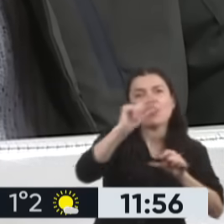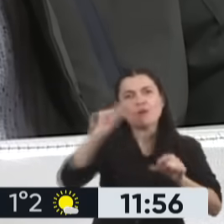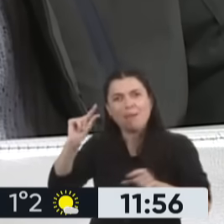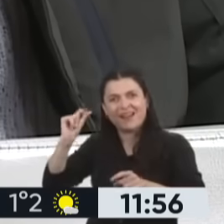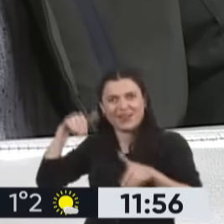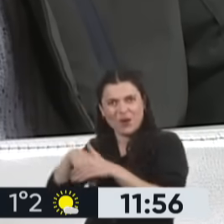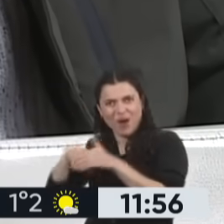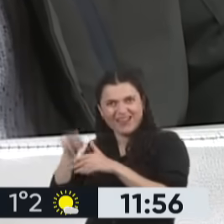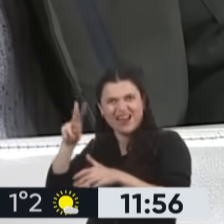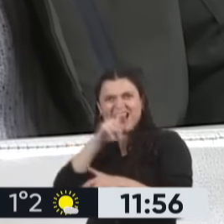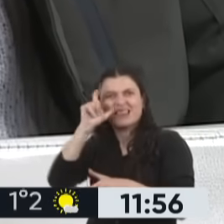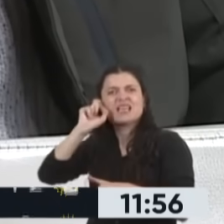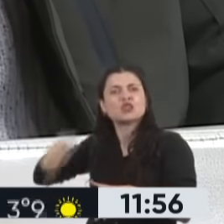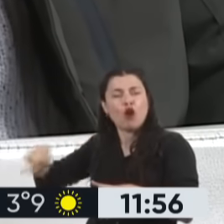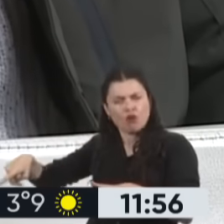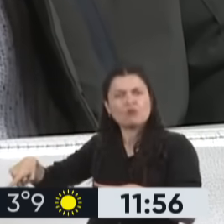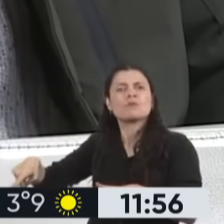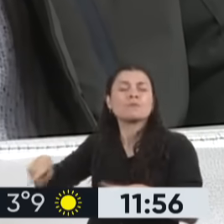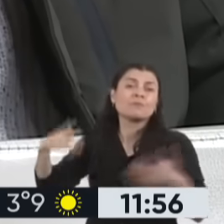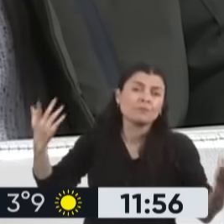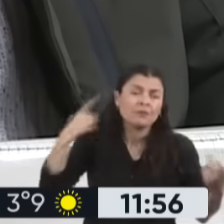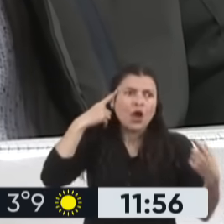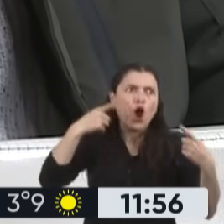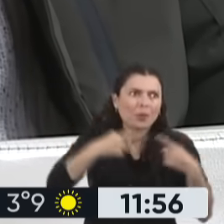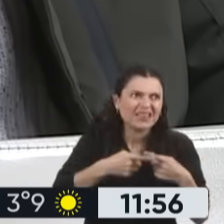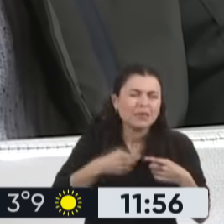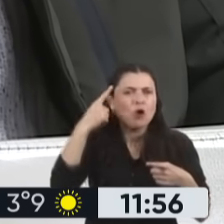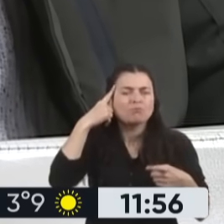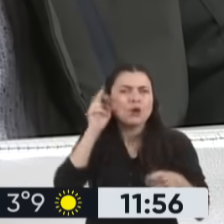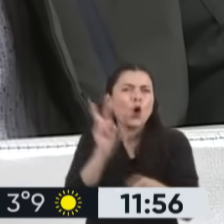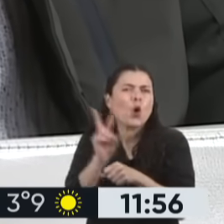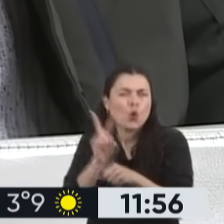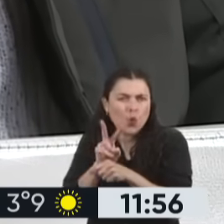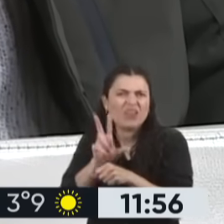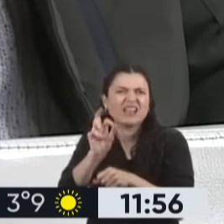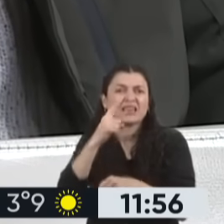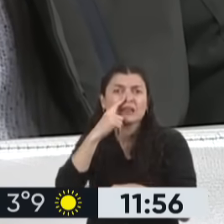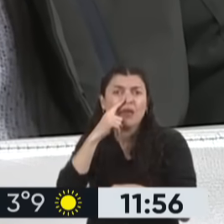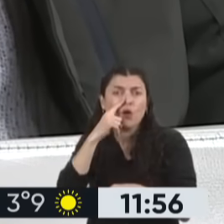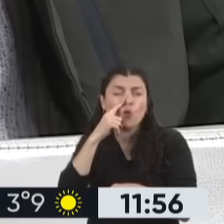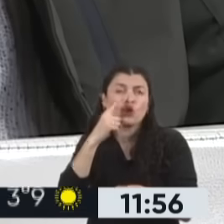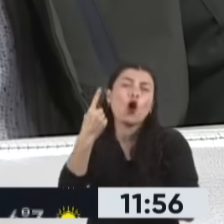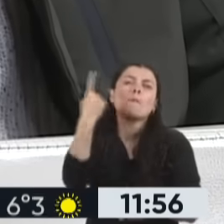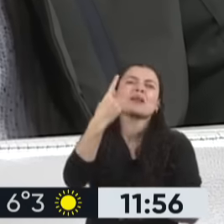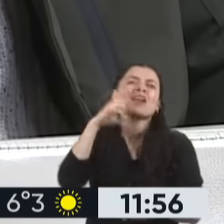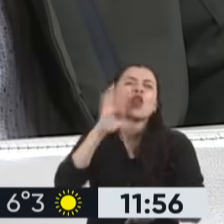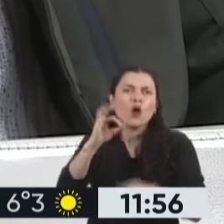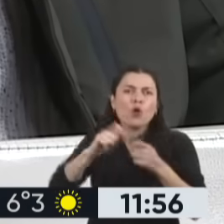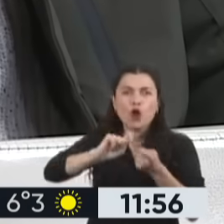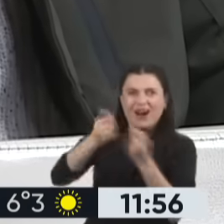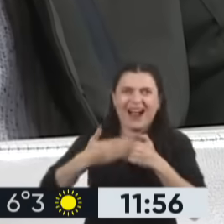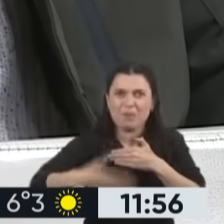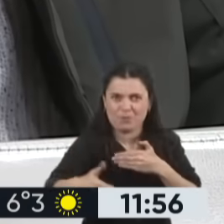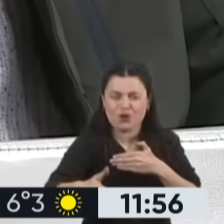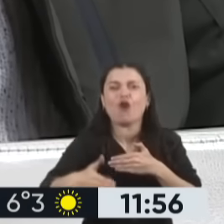grandes expectativas de que no se vuelva al esquema original a partir del 30 de junio o del 1 de julio.